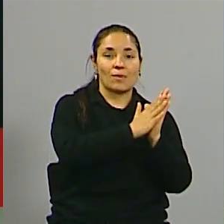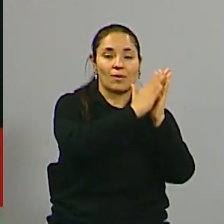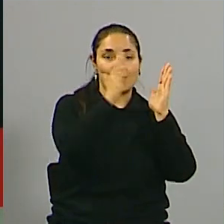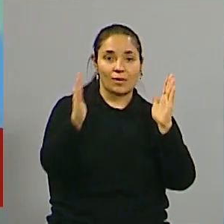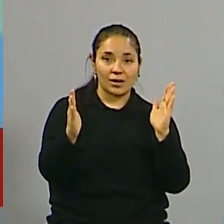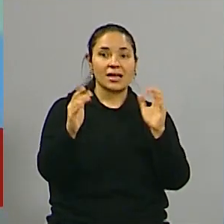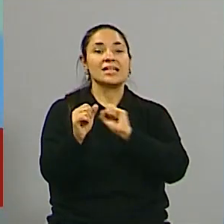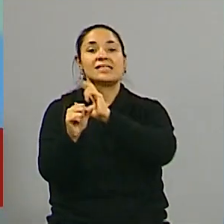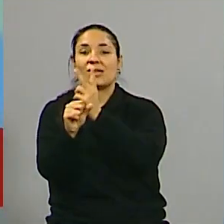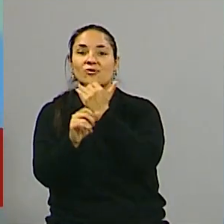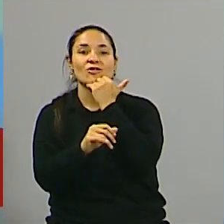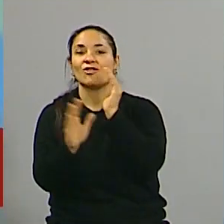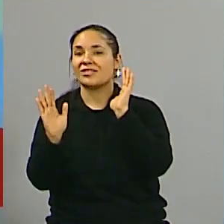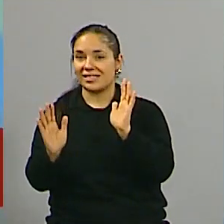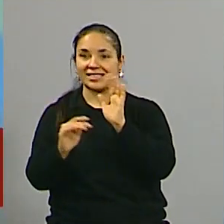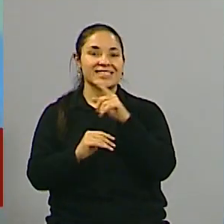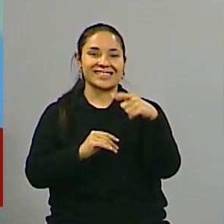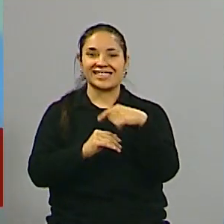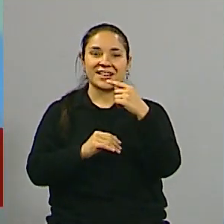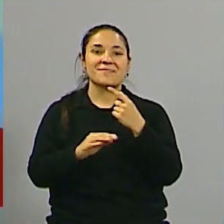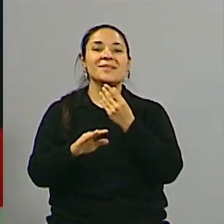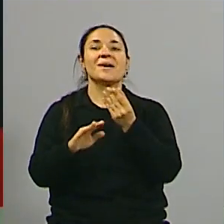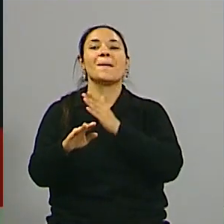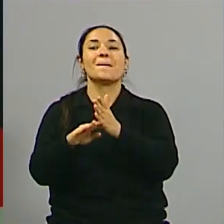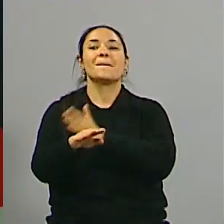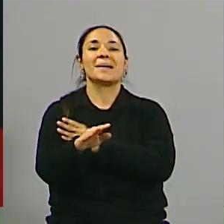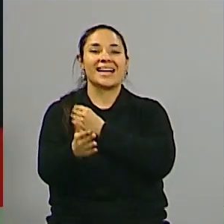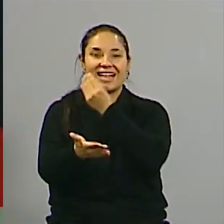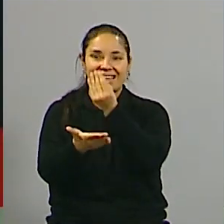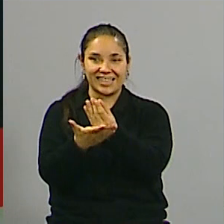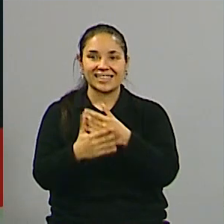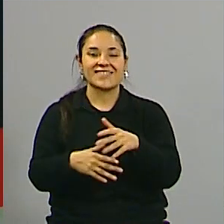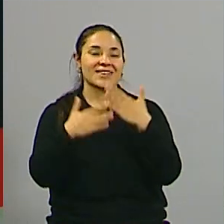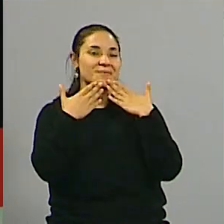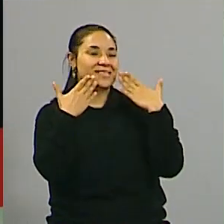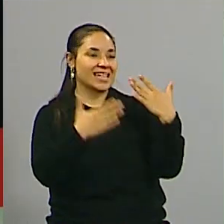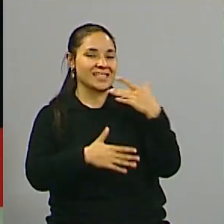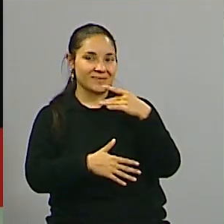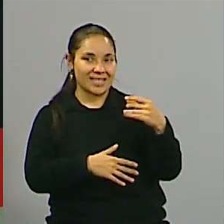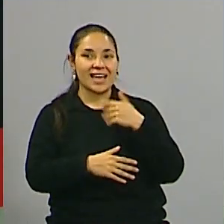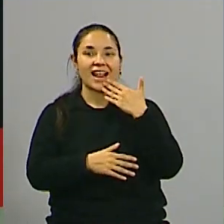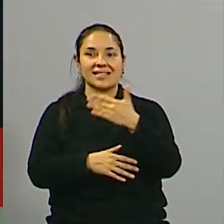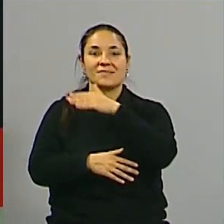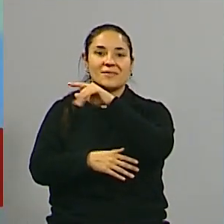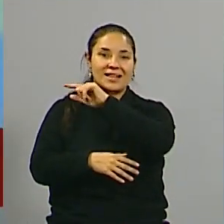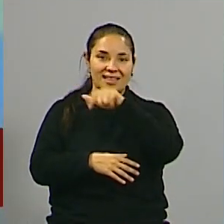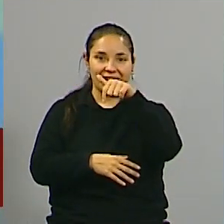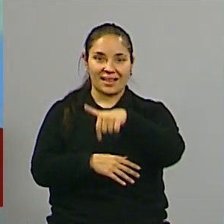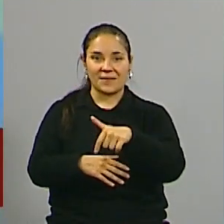no sé. No, mentira, siempre como precandidato. ¿Cómo estás, Carlos? ¿Qué tal? ¿Cómo va? Muchas gracias por la invitación, Claudia. Gracias por venir. No, por favor.